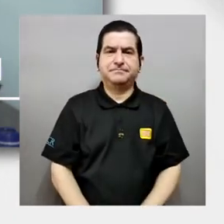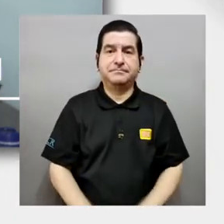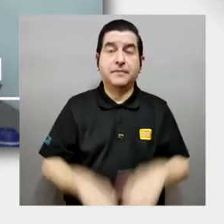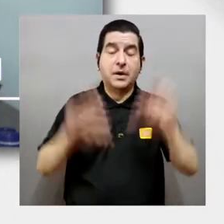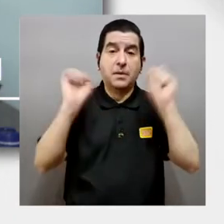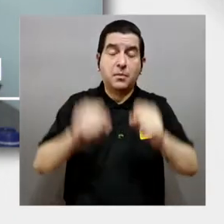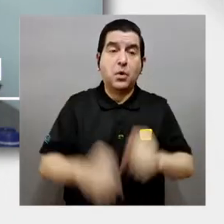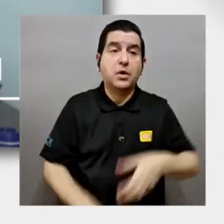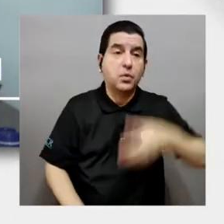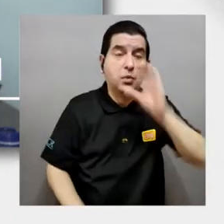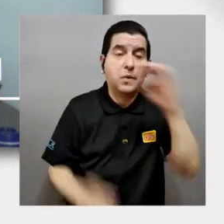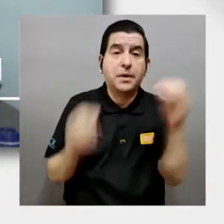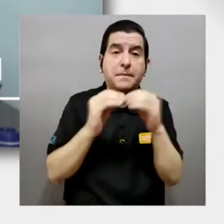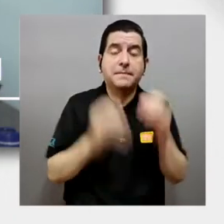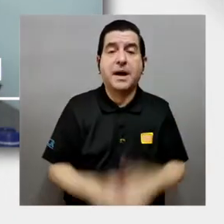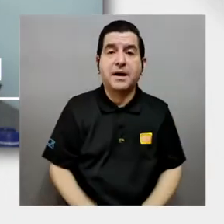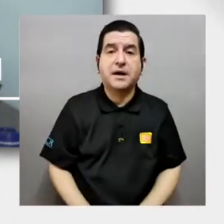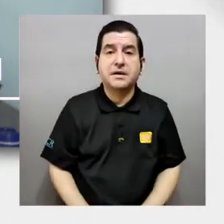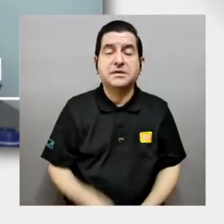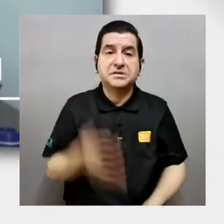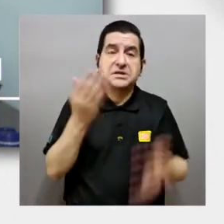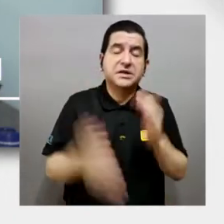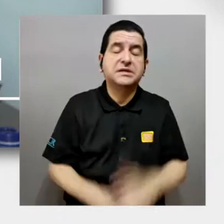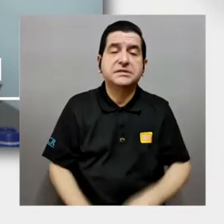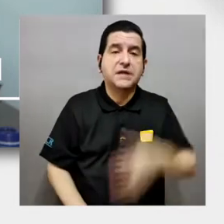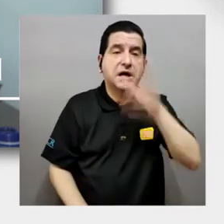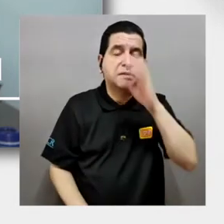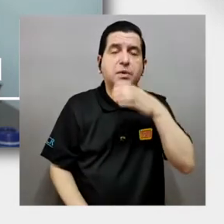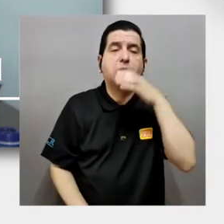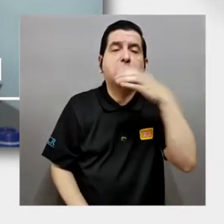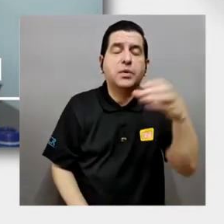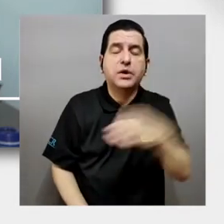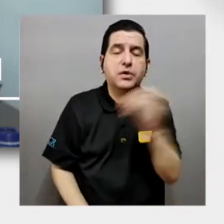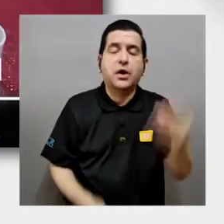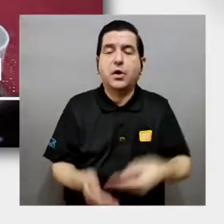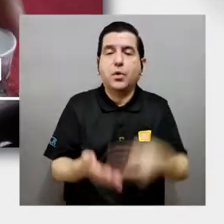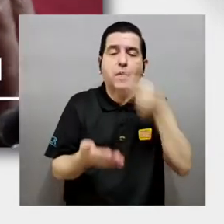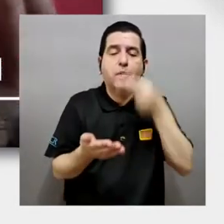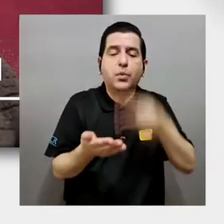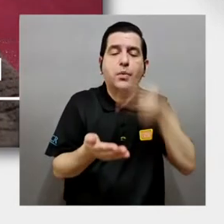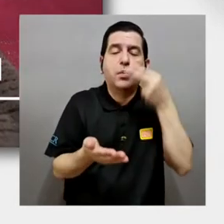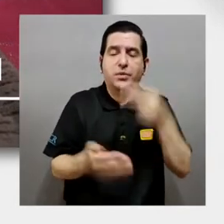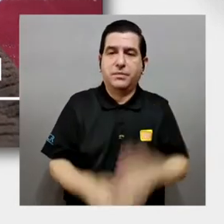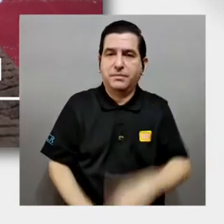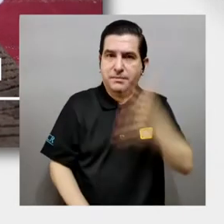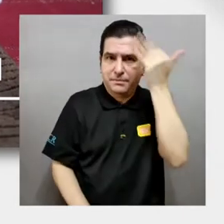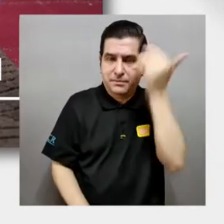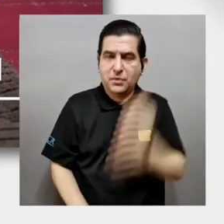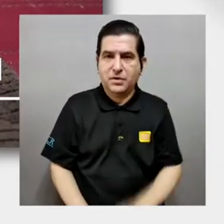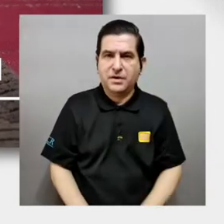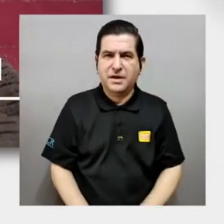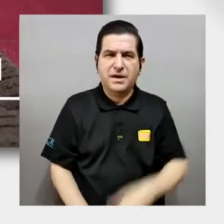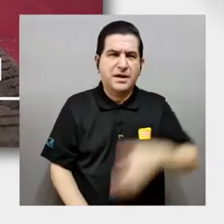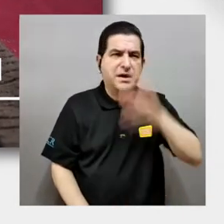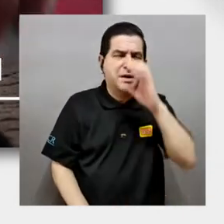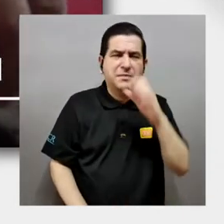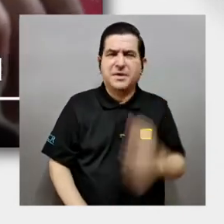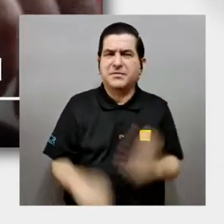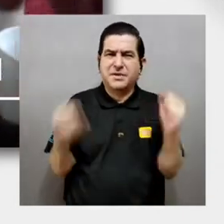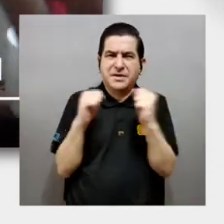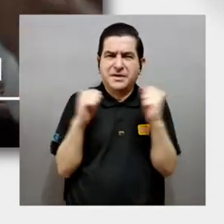frías, sino se puede tomar más bebidas calientes o sopas,